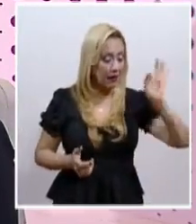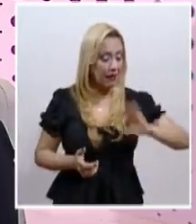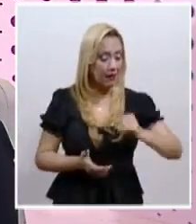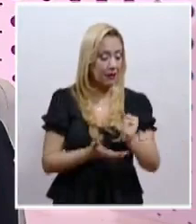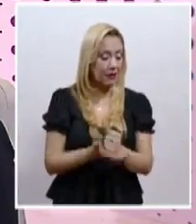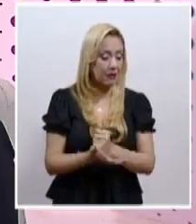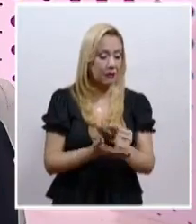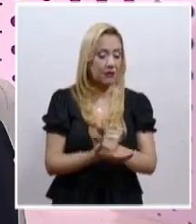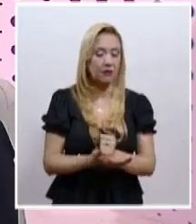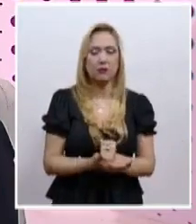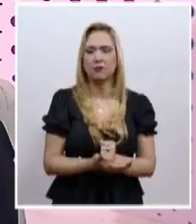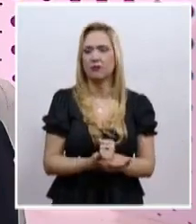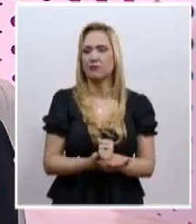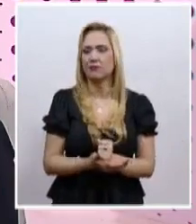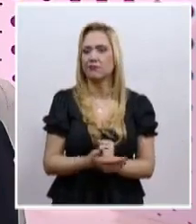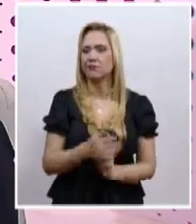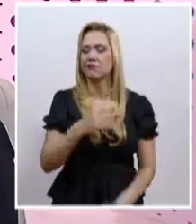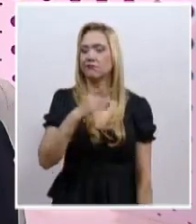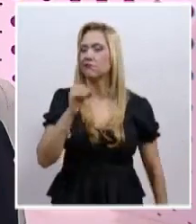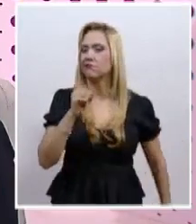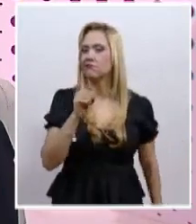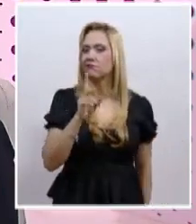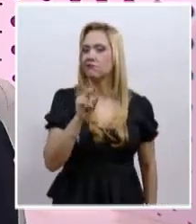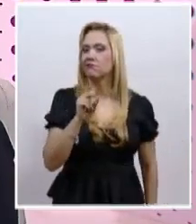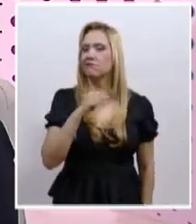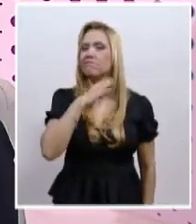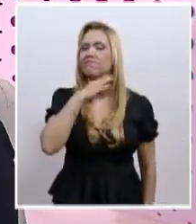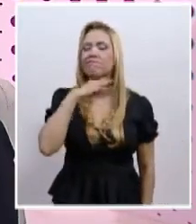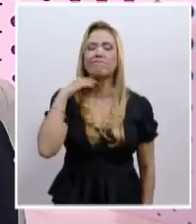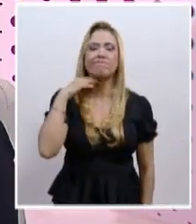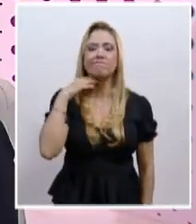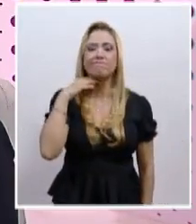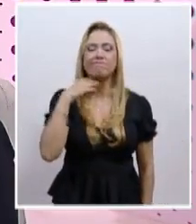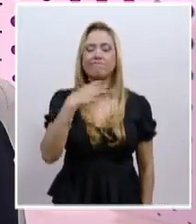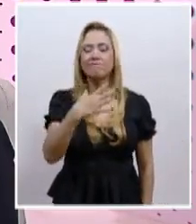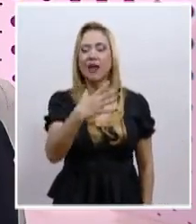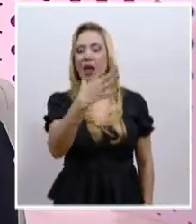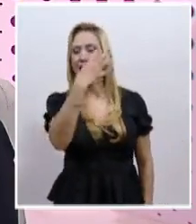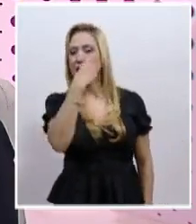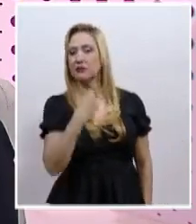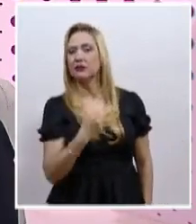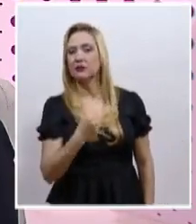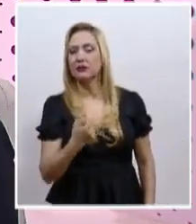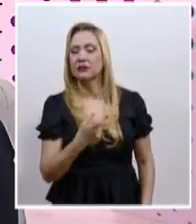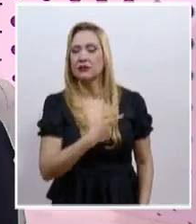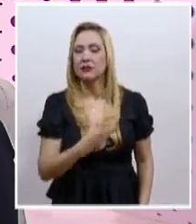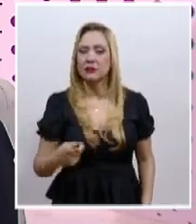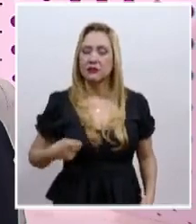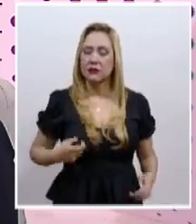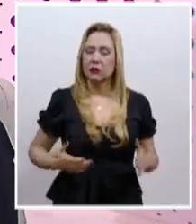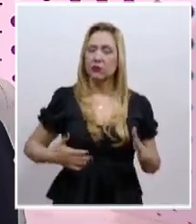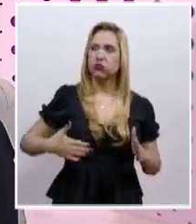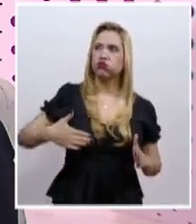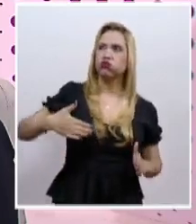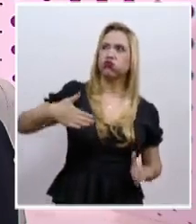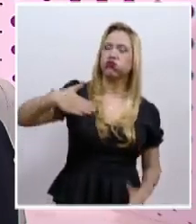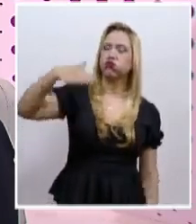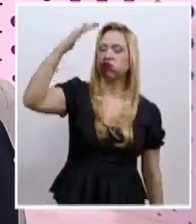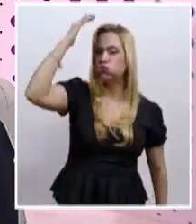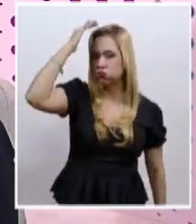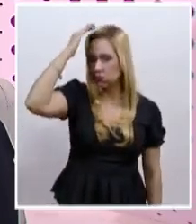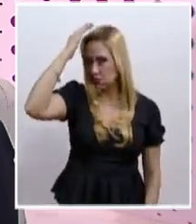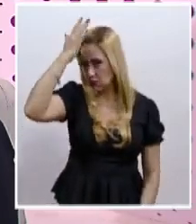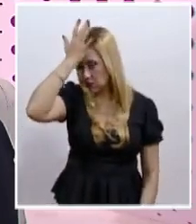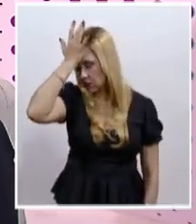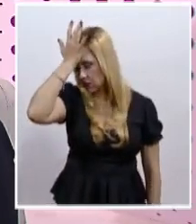tarjeta, es que ya estamos haciendo algo que no es correcto, ¿no? Nos va a comer la deuda. Y eso, si no se controla bien en los próximos años, si